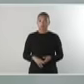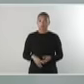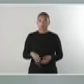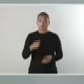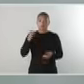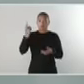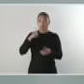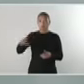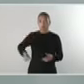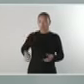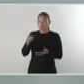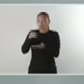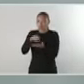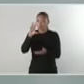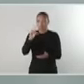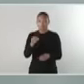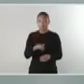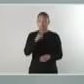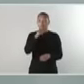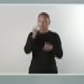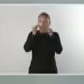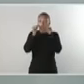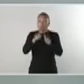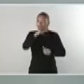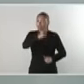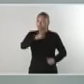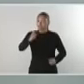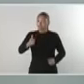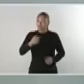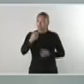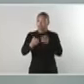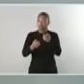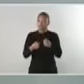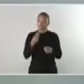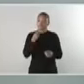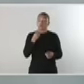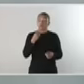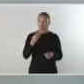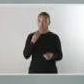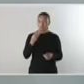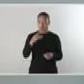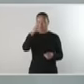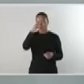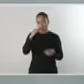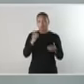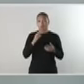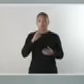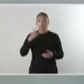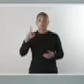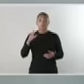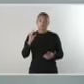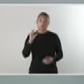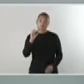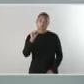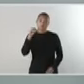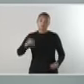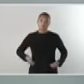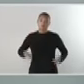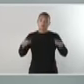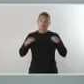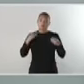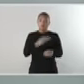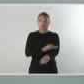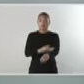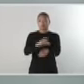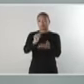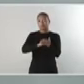se asegurará que cada peso que cada centavo se aplica adecuadamente para bienes y servicios para mejorar la calidad de vida de las familias